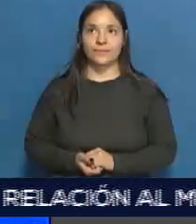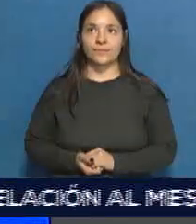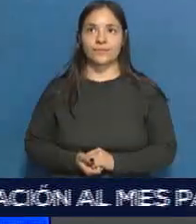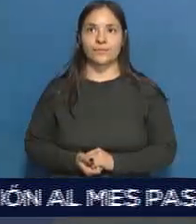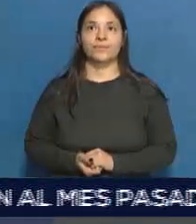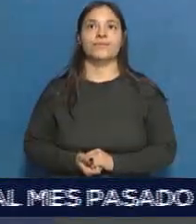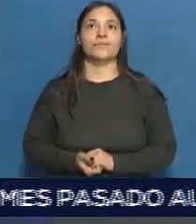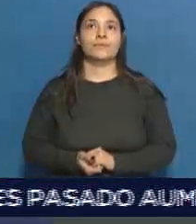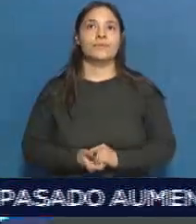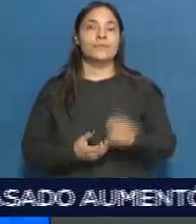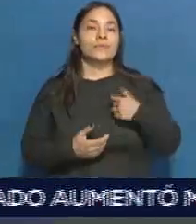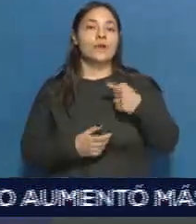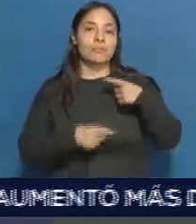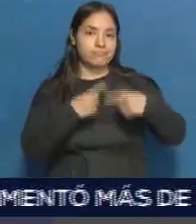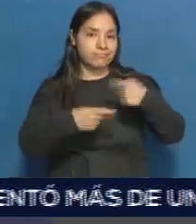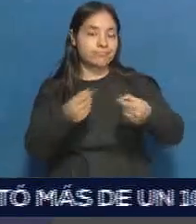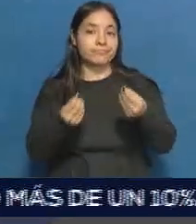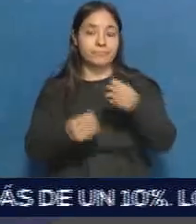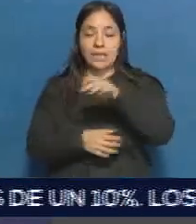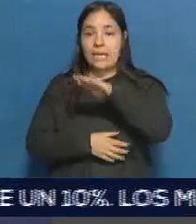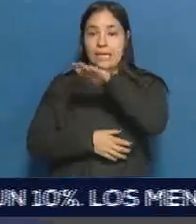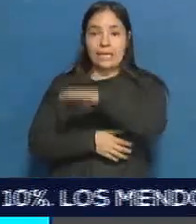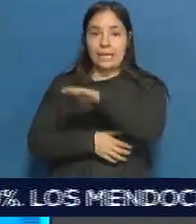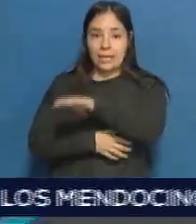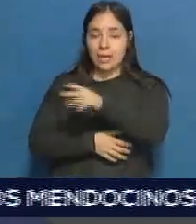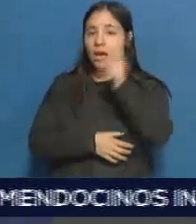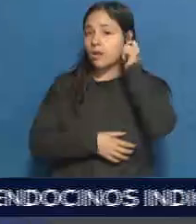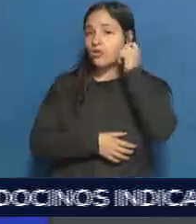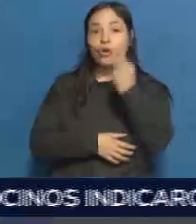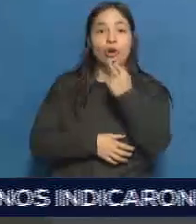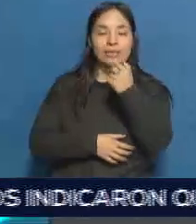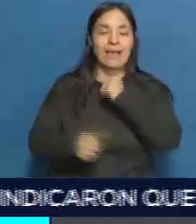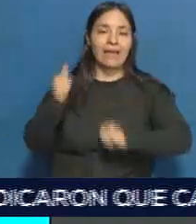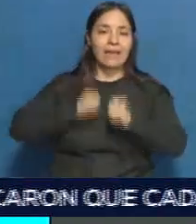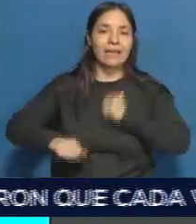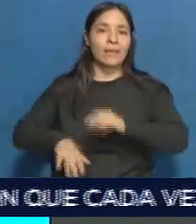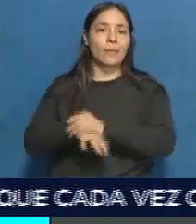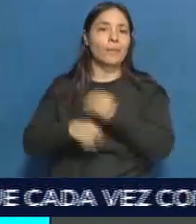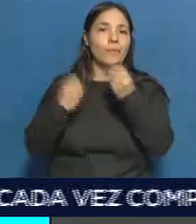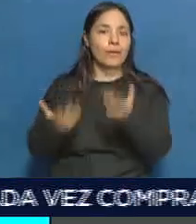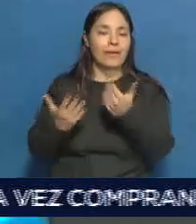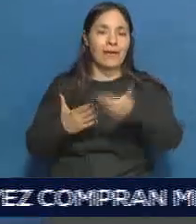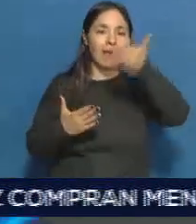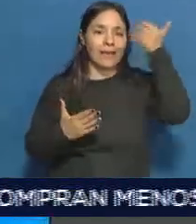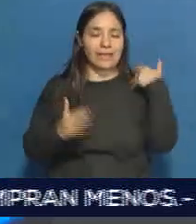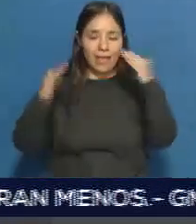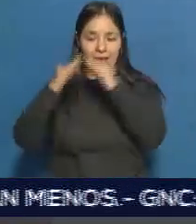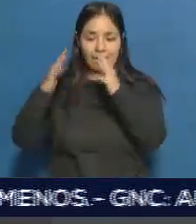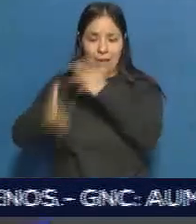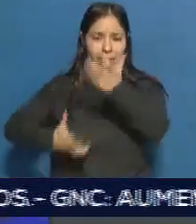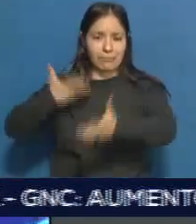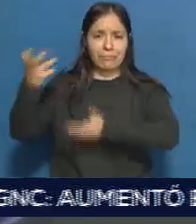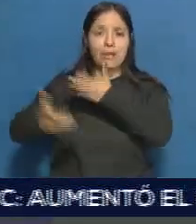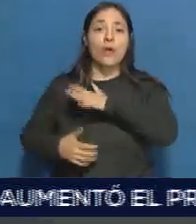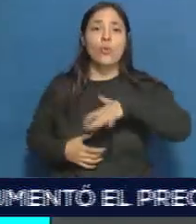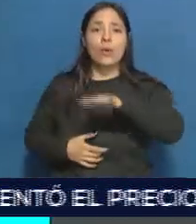continúa en terapia intensiva la niña de 11 años que resultó con heridas luego de la tragedia ocurrida en tunuyán